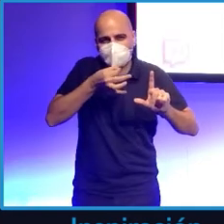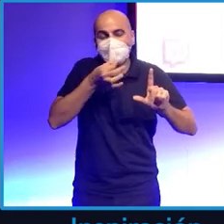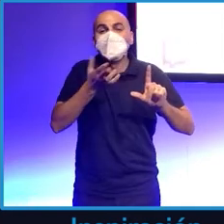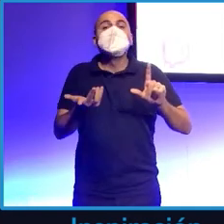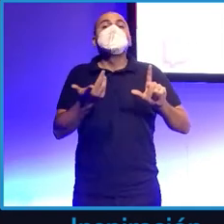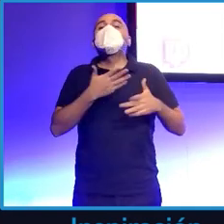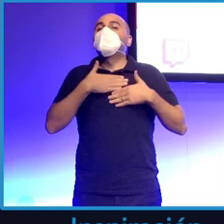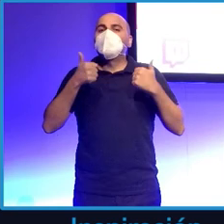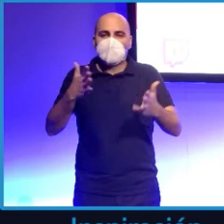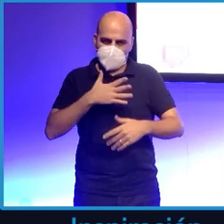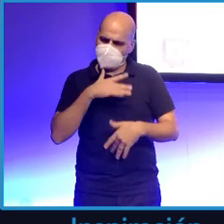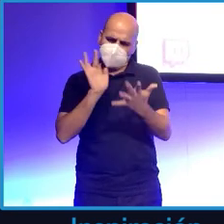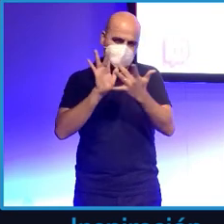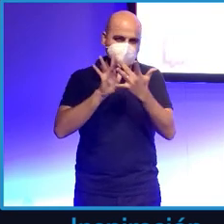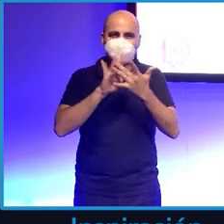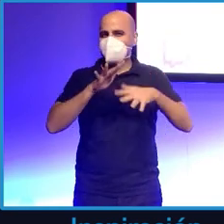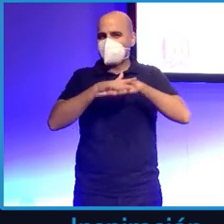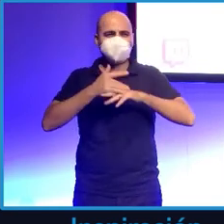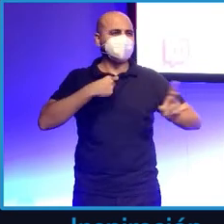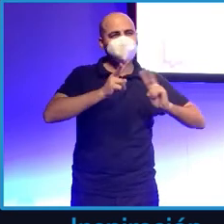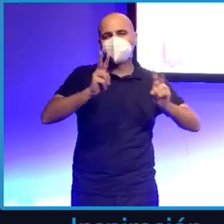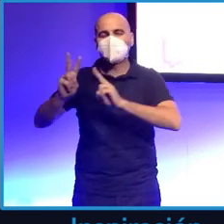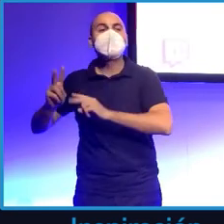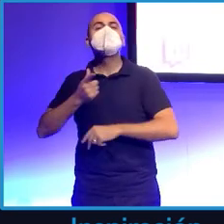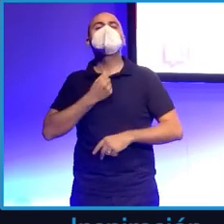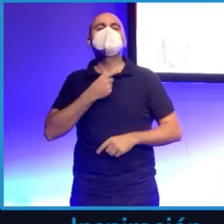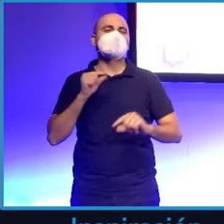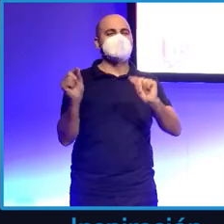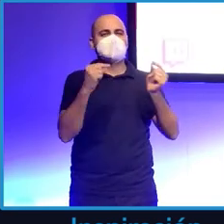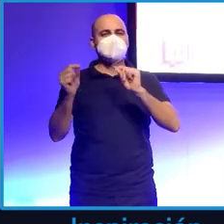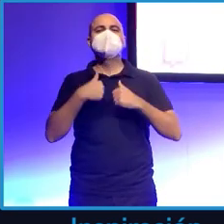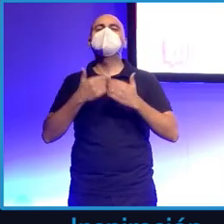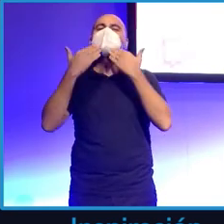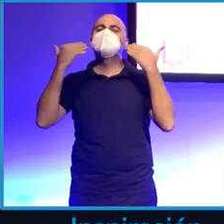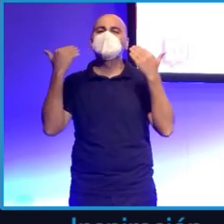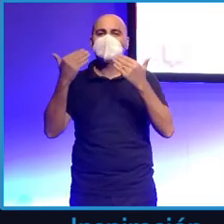todo el mundo y me mola abrir debate sobre estas cosas muchas gracias